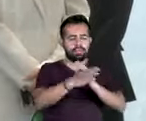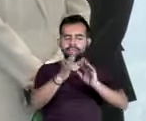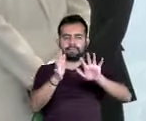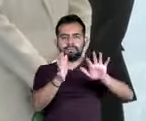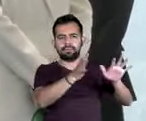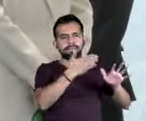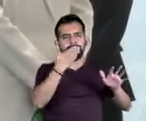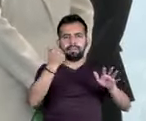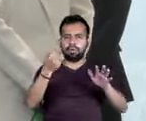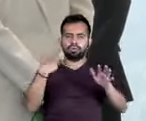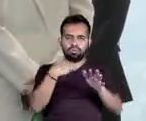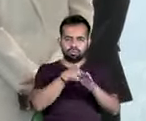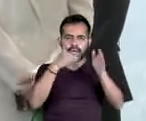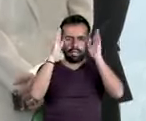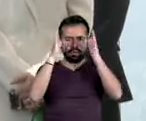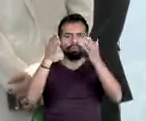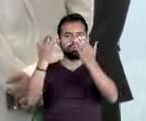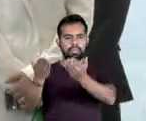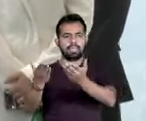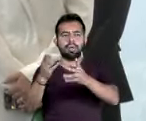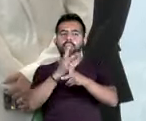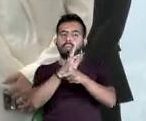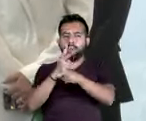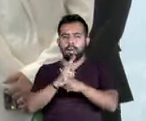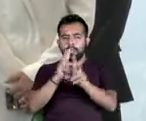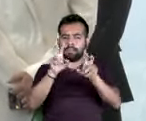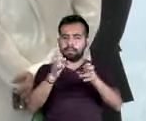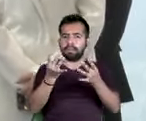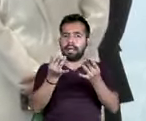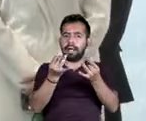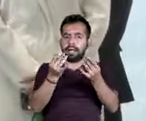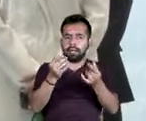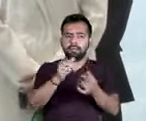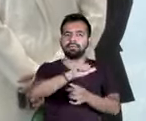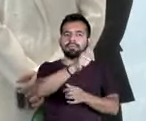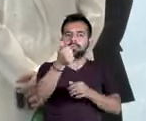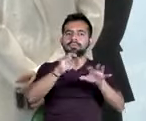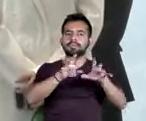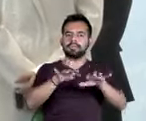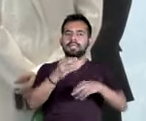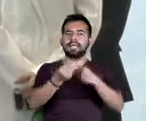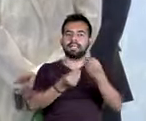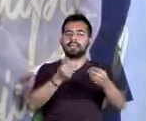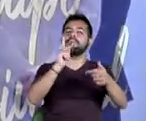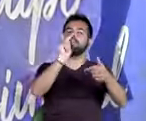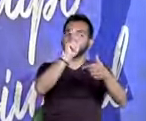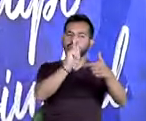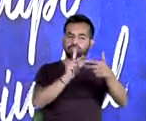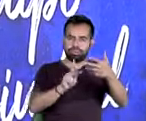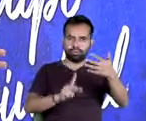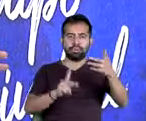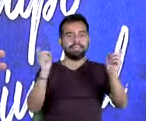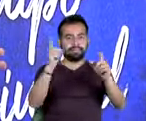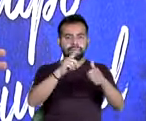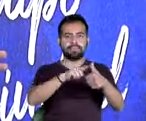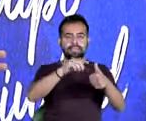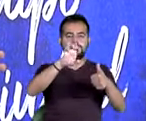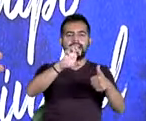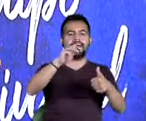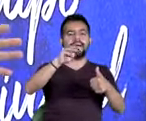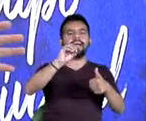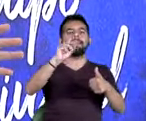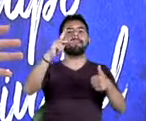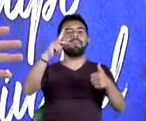pongamos en la calidad en la que necesitan estar todas las secretarías. Puntos que sí he encontrado complicados. La EMOP, por decirle